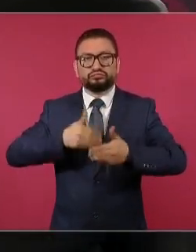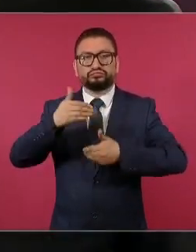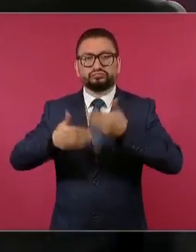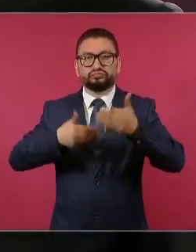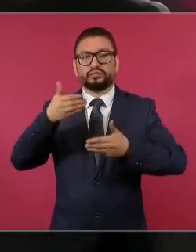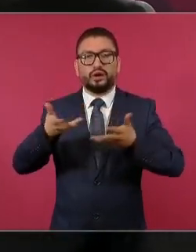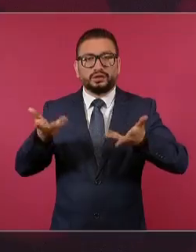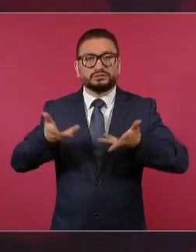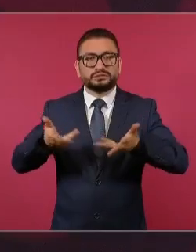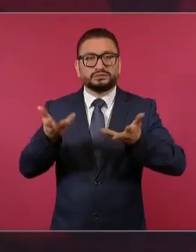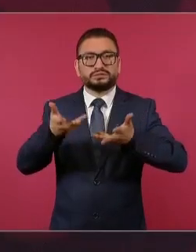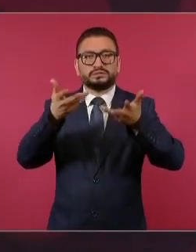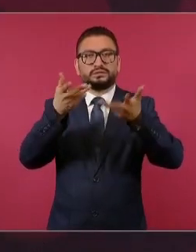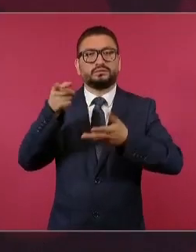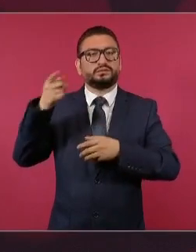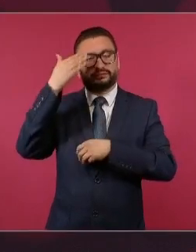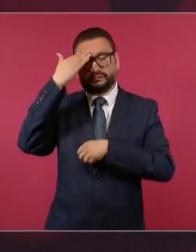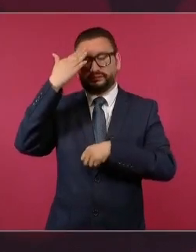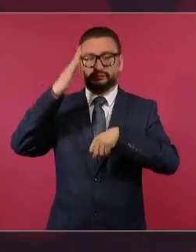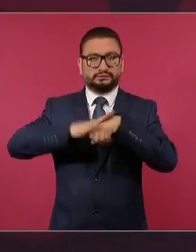se fue levantando, pero nunca olvidó